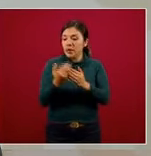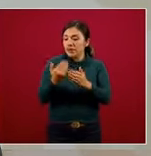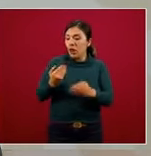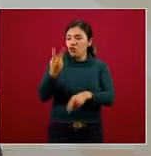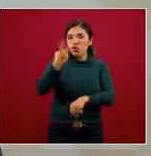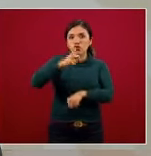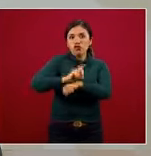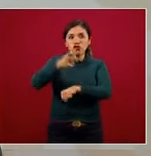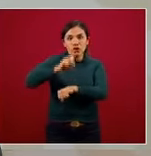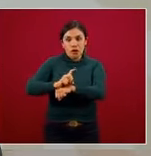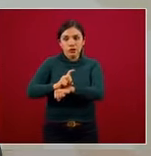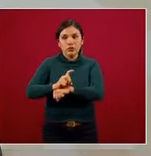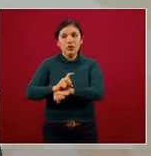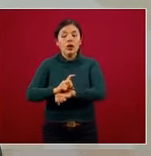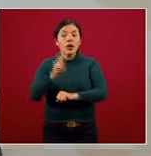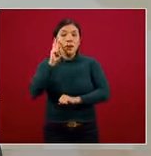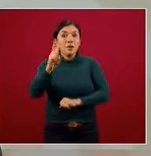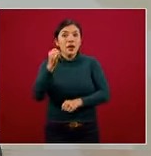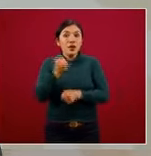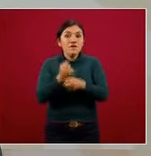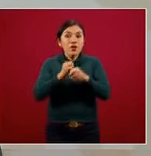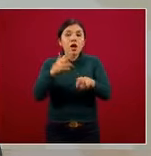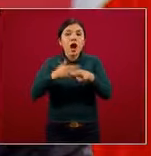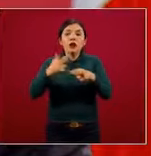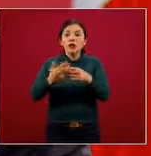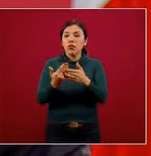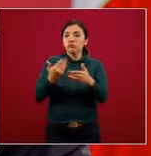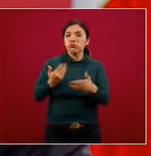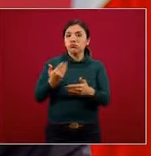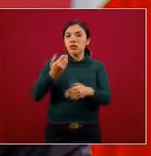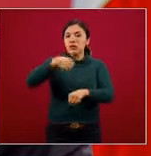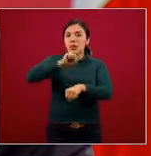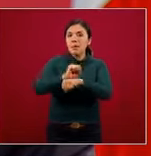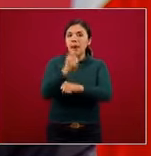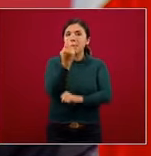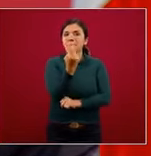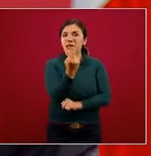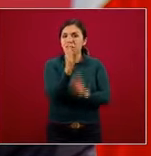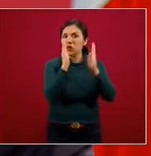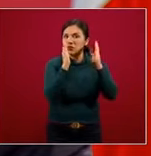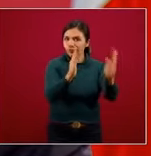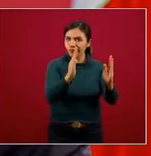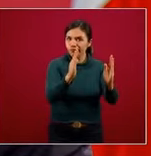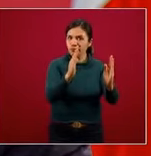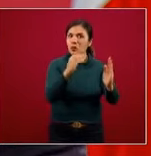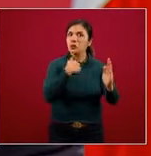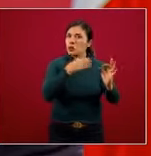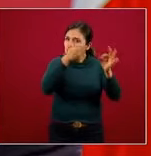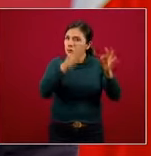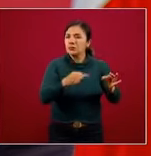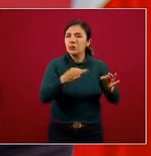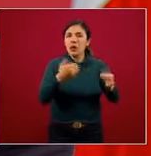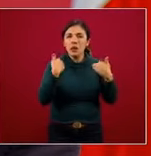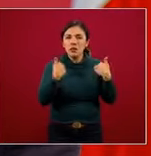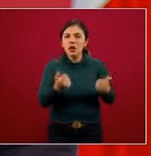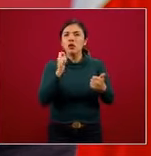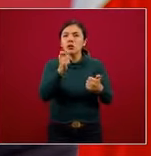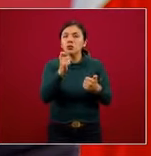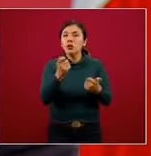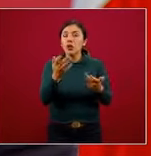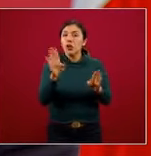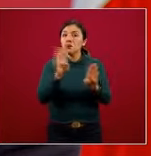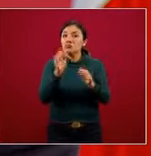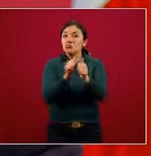días, de modo que vemos ahí la información hasta la semana 25, que es donde cortamos con certidumbre de que